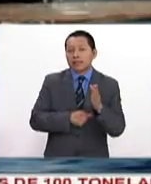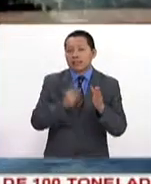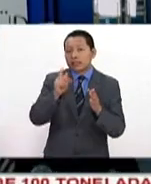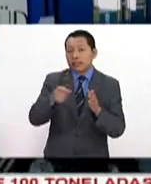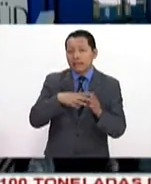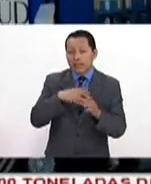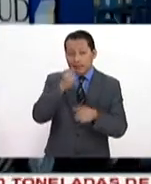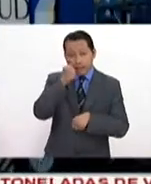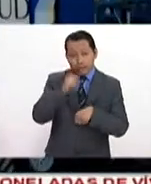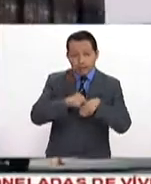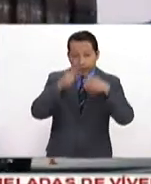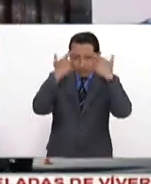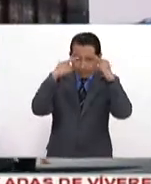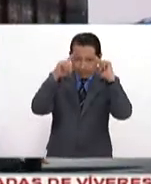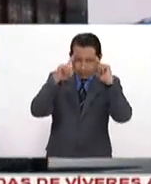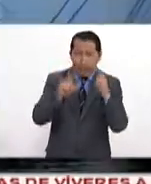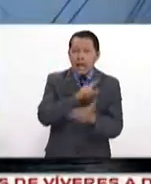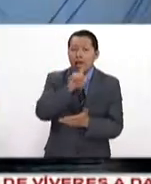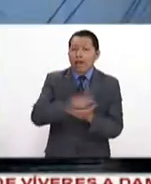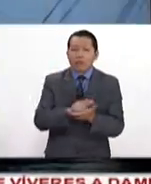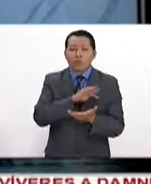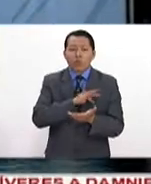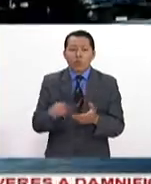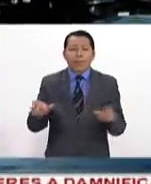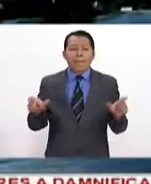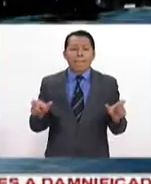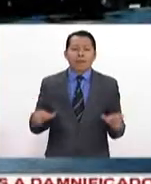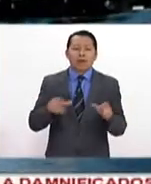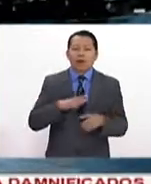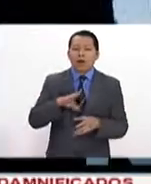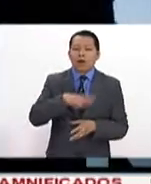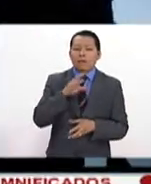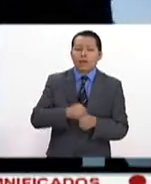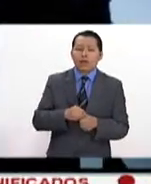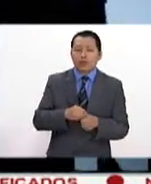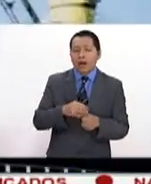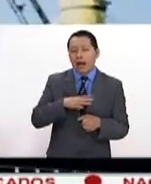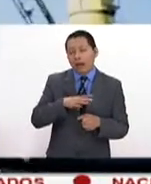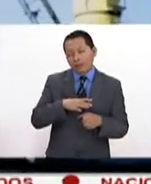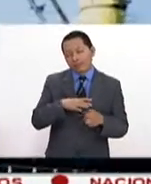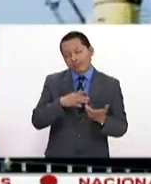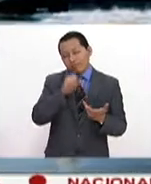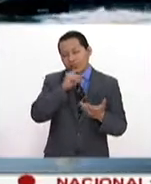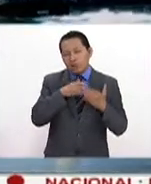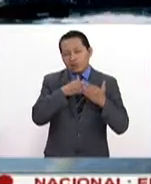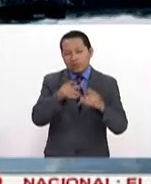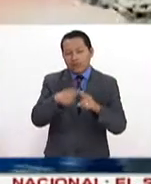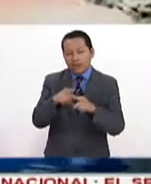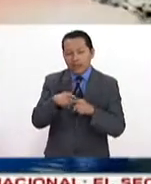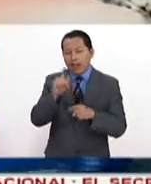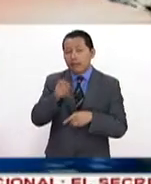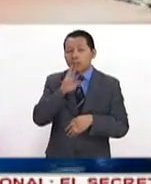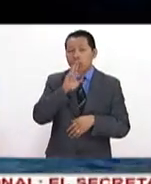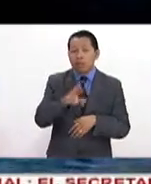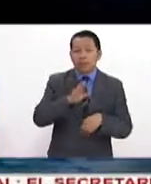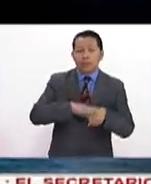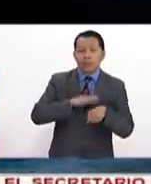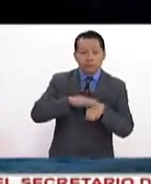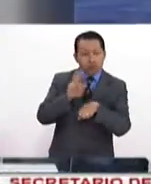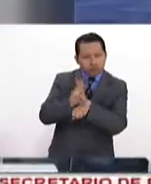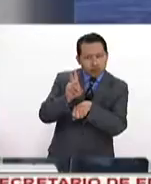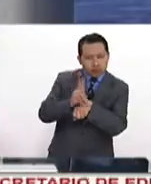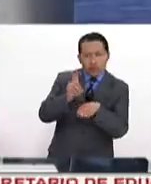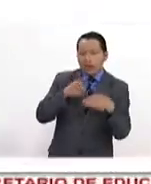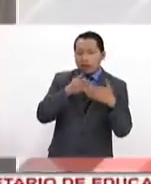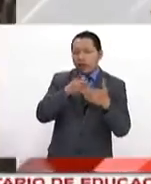que la Secretaría de Marina ejerció legalmente el control oficial de las capitanías de puerto. En este corto plazo se reporta un aumento en la revisión de